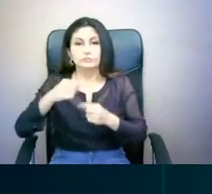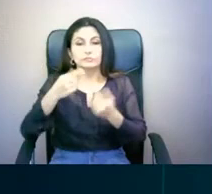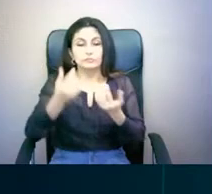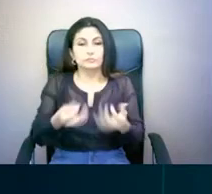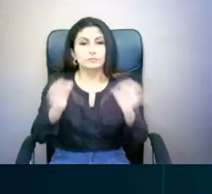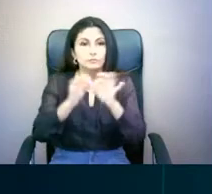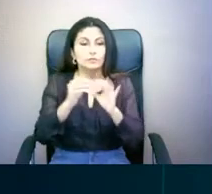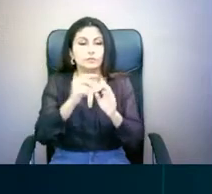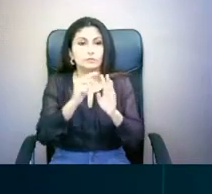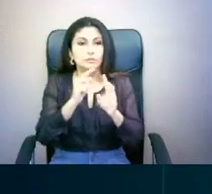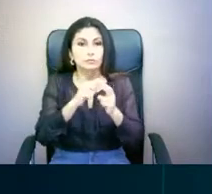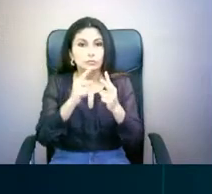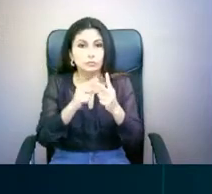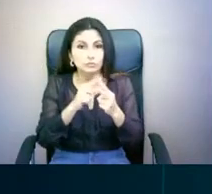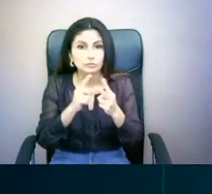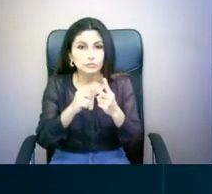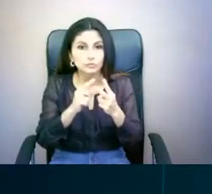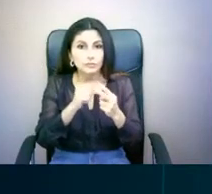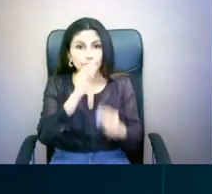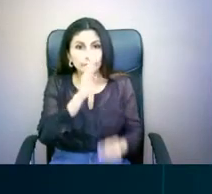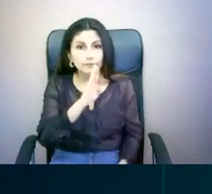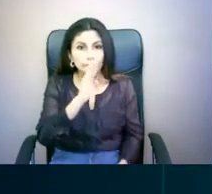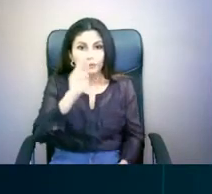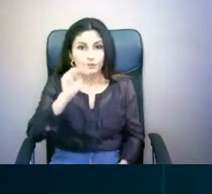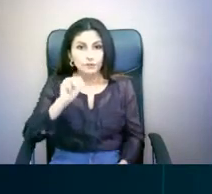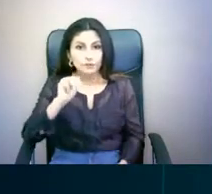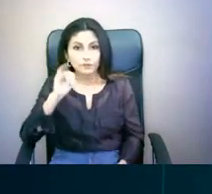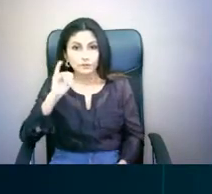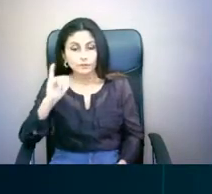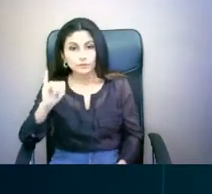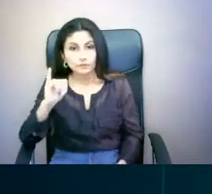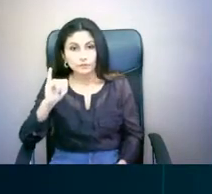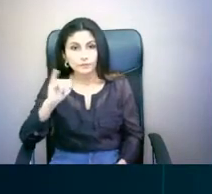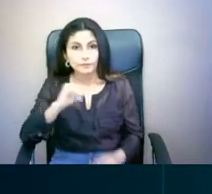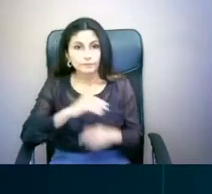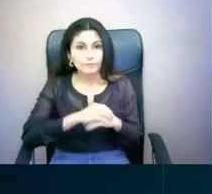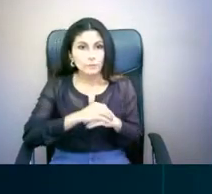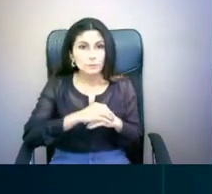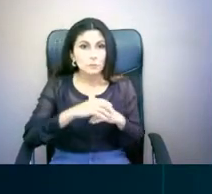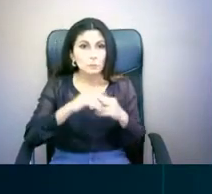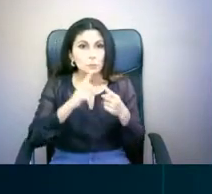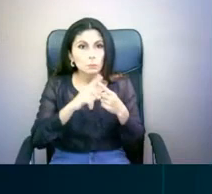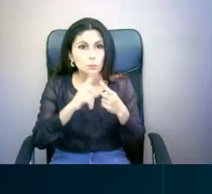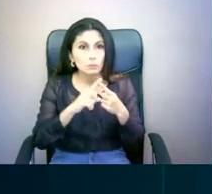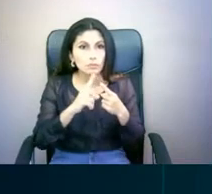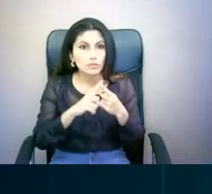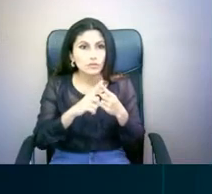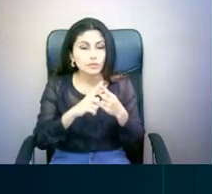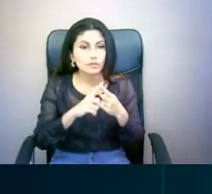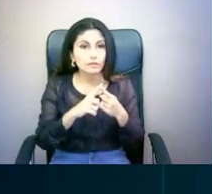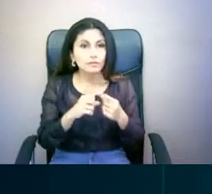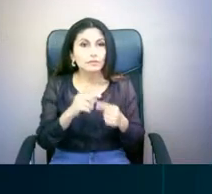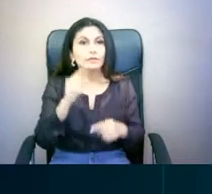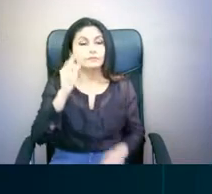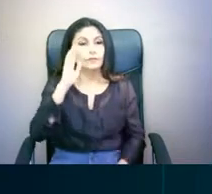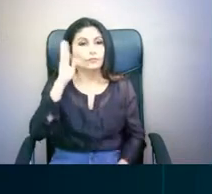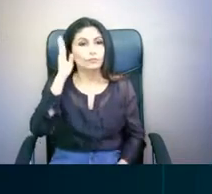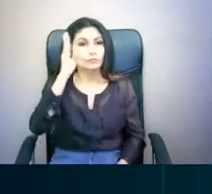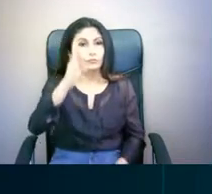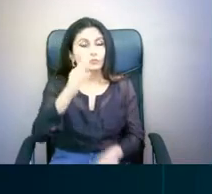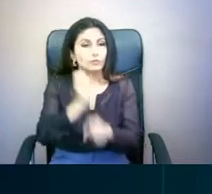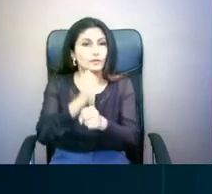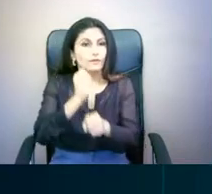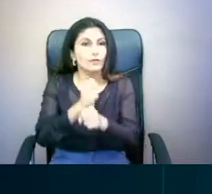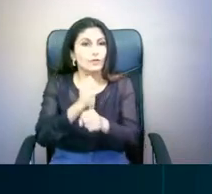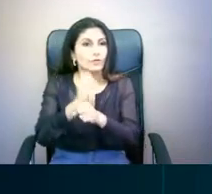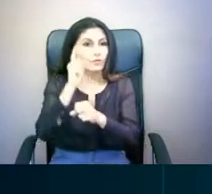documentos importantes que lanzó el PMI, que es el de Future of Work, digamos, un documento específico de inteligencia artificial. Y bueno, en el